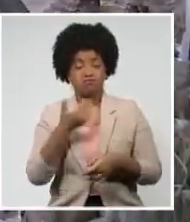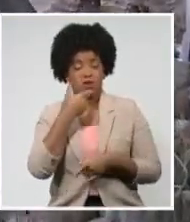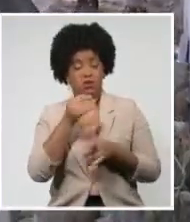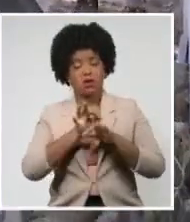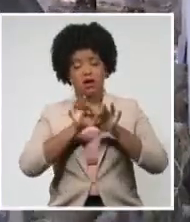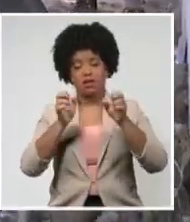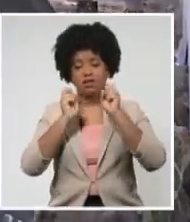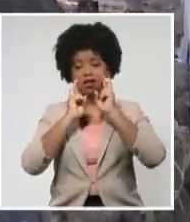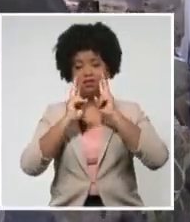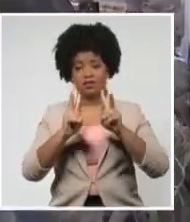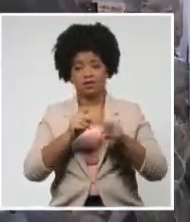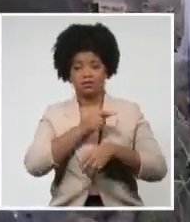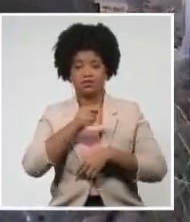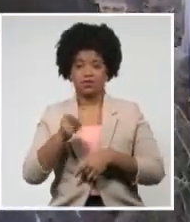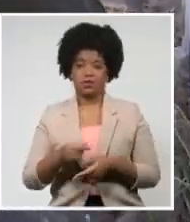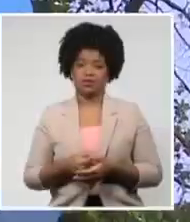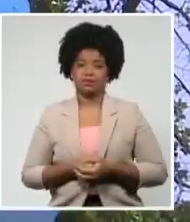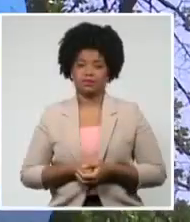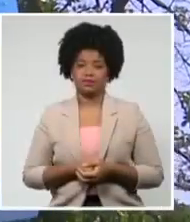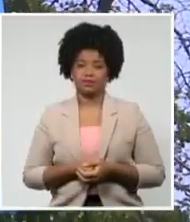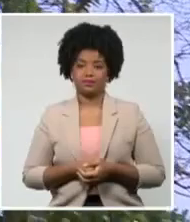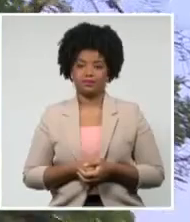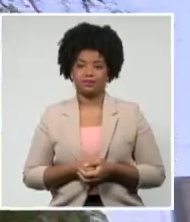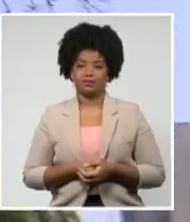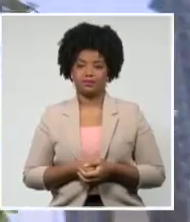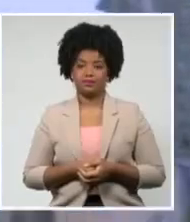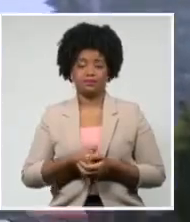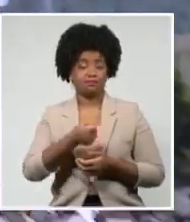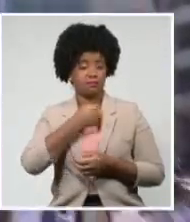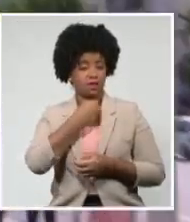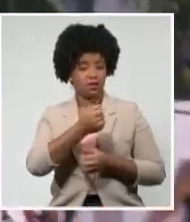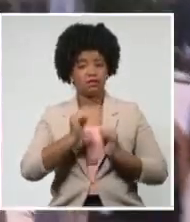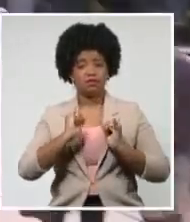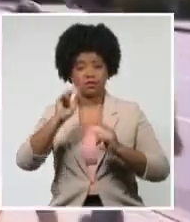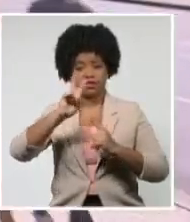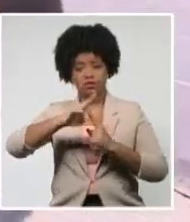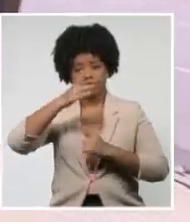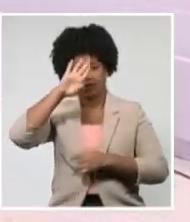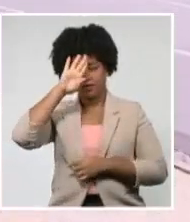de los ciudadanos. Leonardo Ferrer Llopis, Sistema Informativo de la Televisión Cubana.